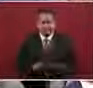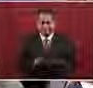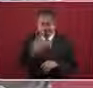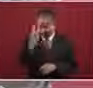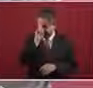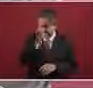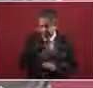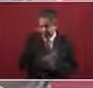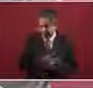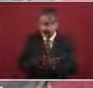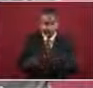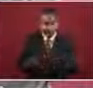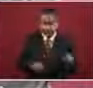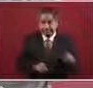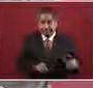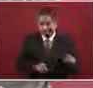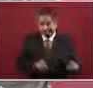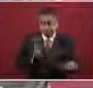tremenda.